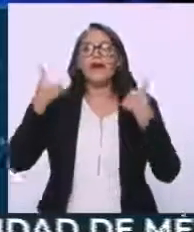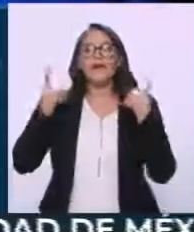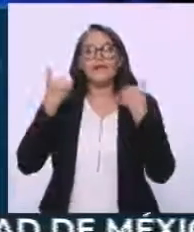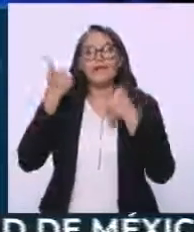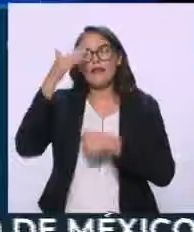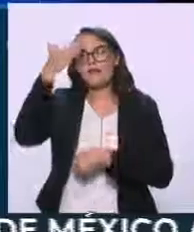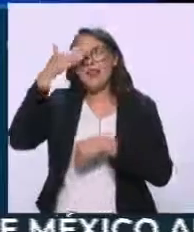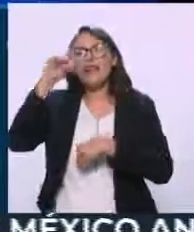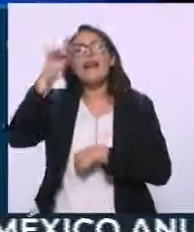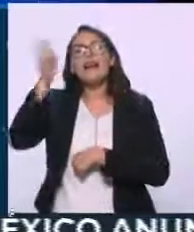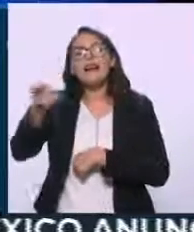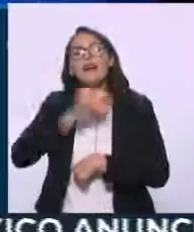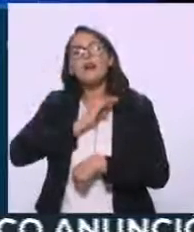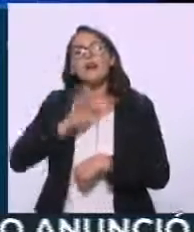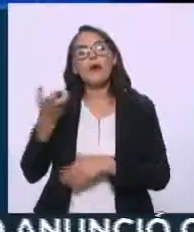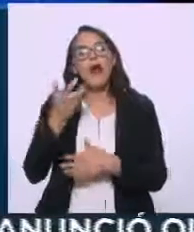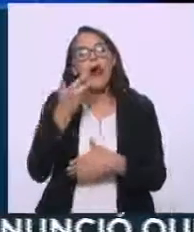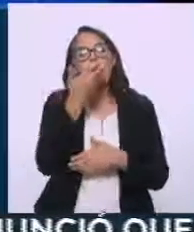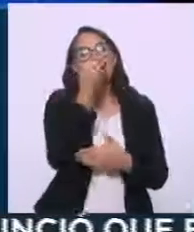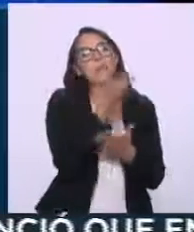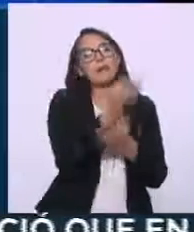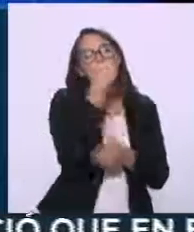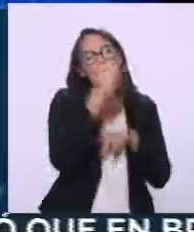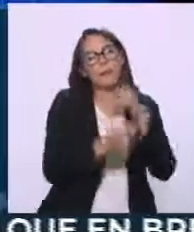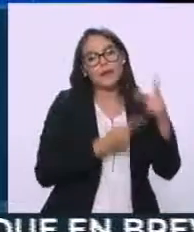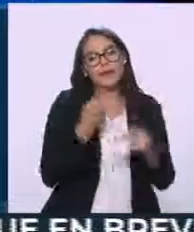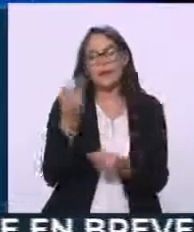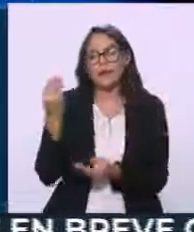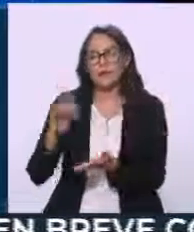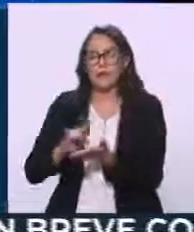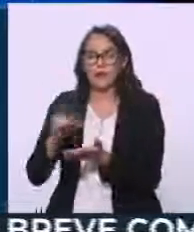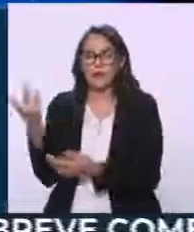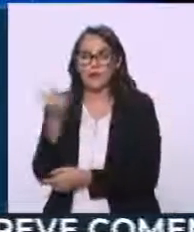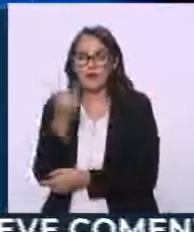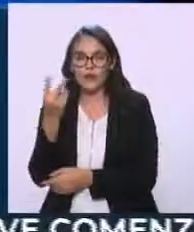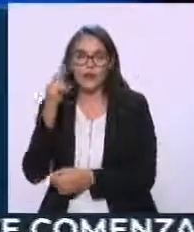gracias. Gracias por estar con nosotros esta noche. Nos vemos la próxima semana. Buenas noches. Gracias, buenas noches.